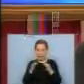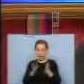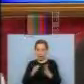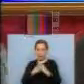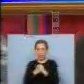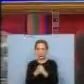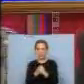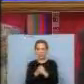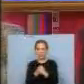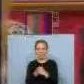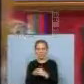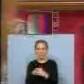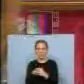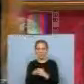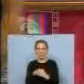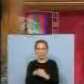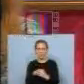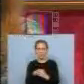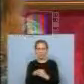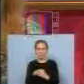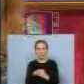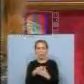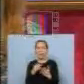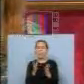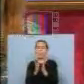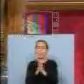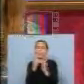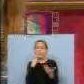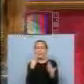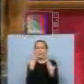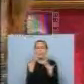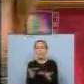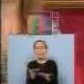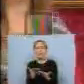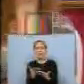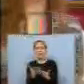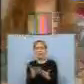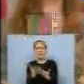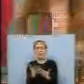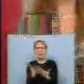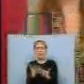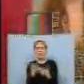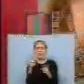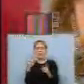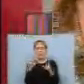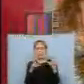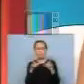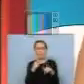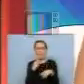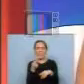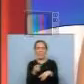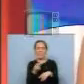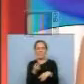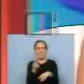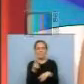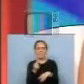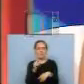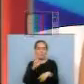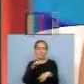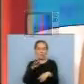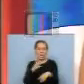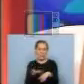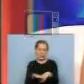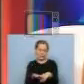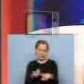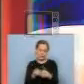que... A Guidone la tienen porque es barata en el elenco, ¿lo tenemos eso? Económica, fuerte, sí. Sí. Le digo, Tori, ¿tenemos